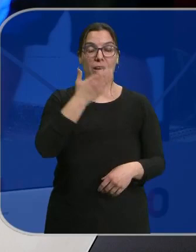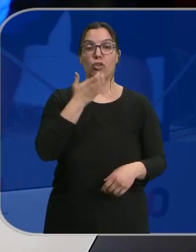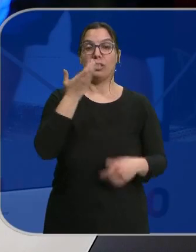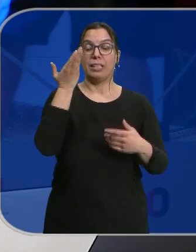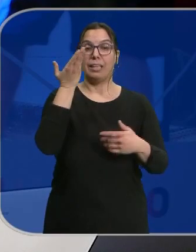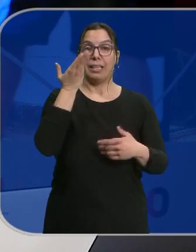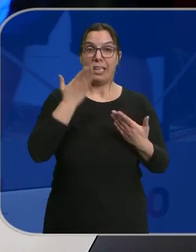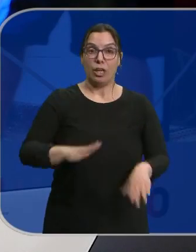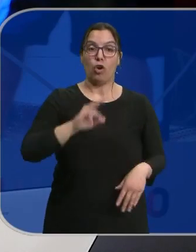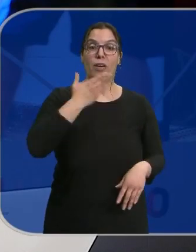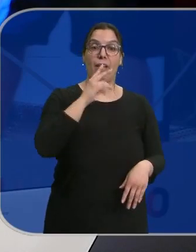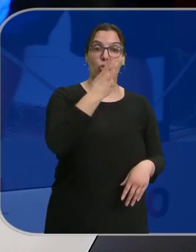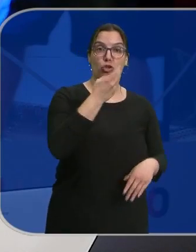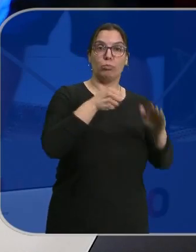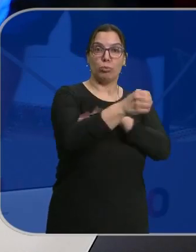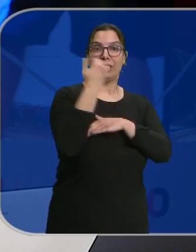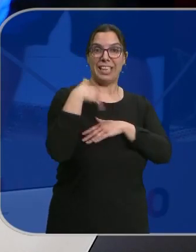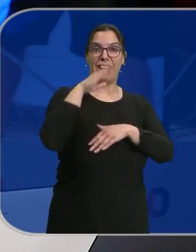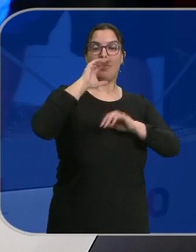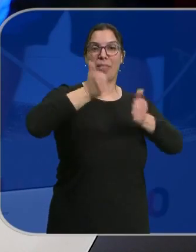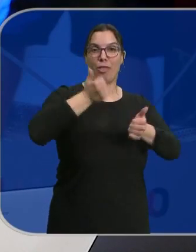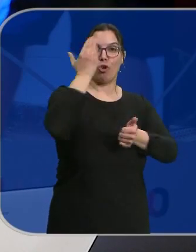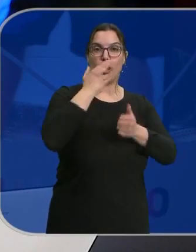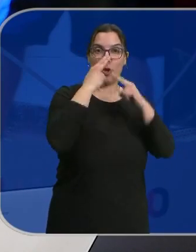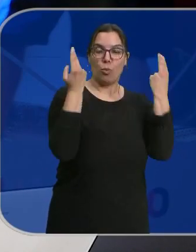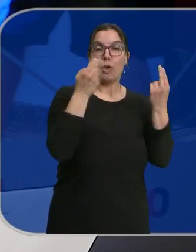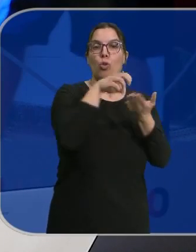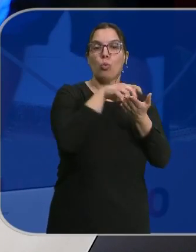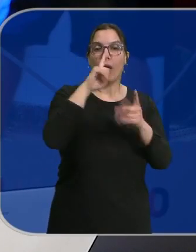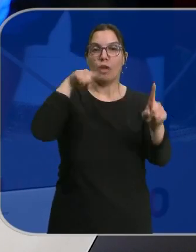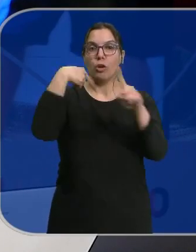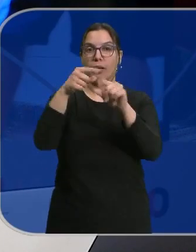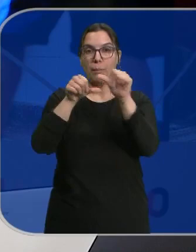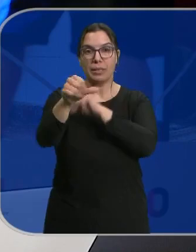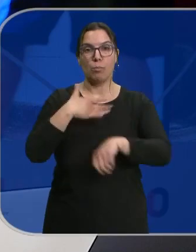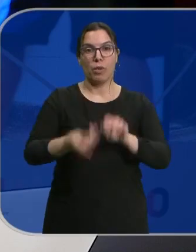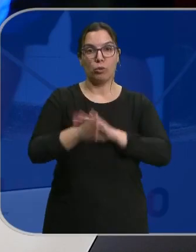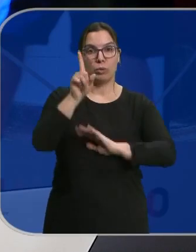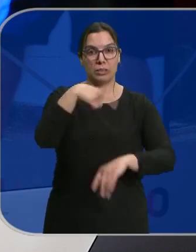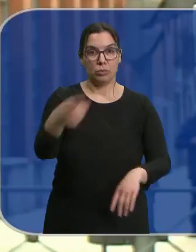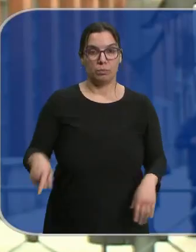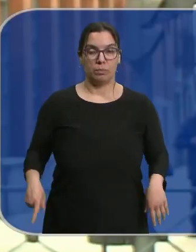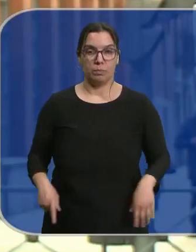de 2 años ya matriculados en un colegio público tienen dudas sobre si podrán seguir en ese centro.